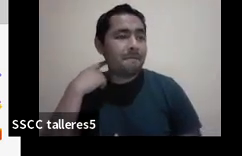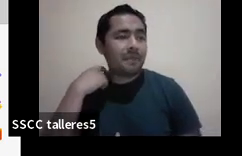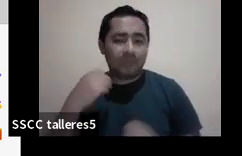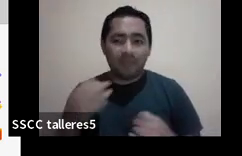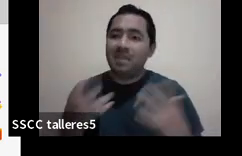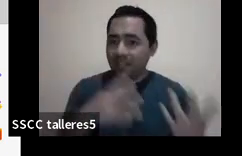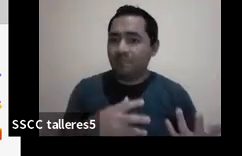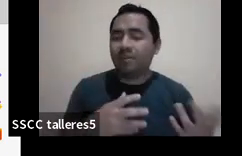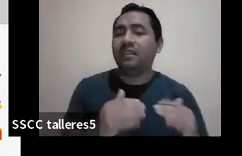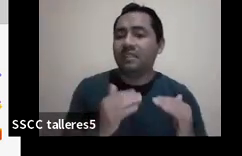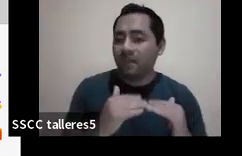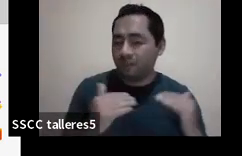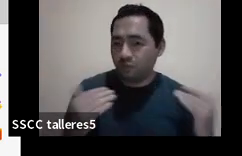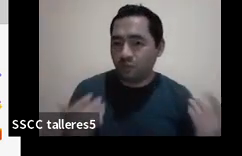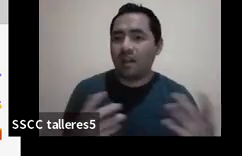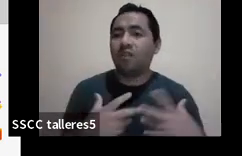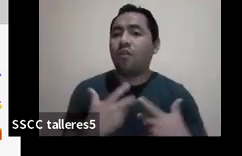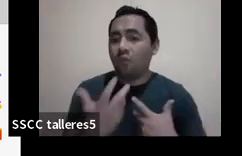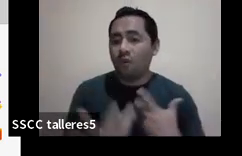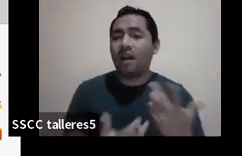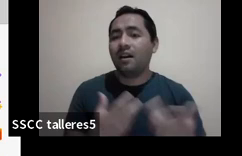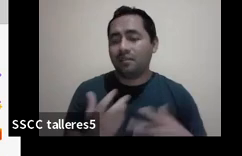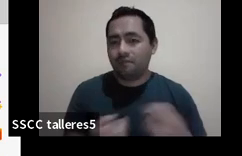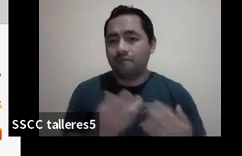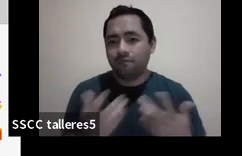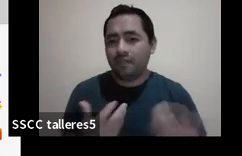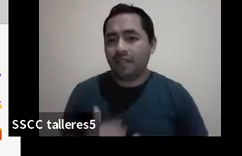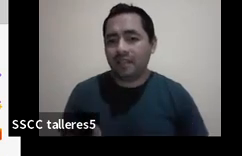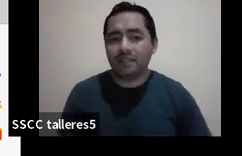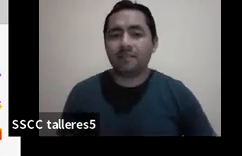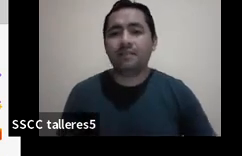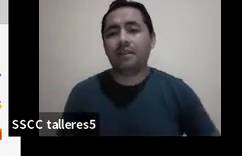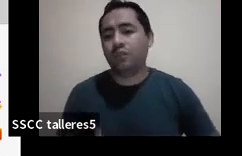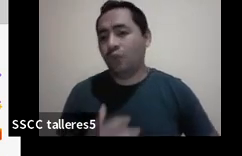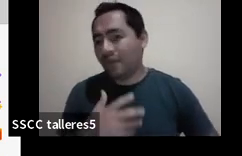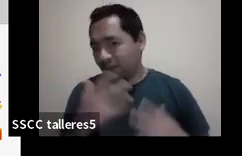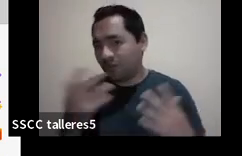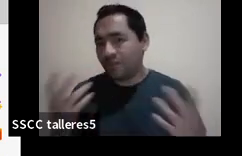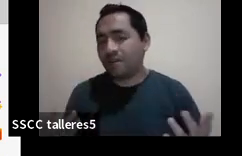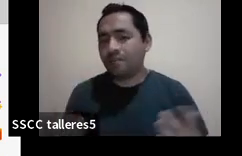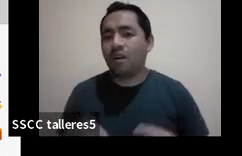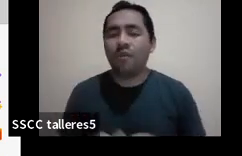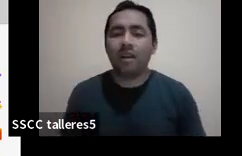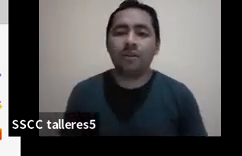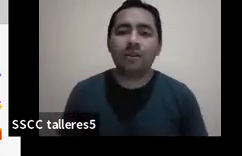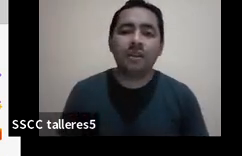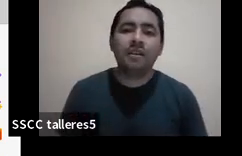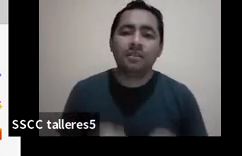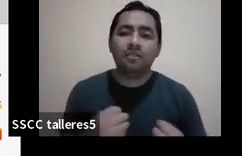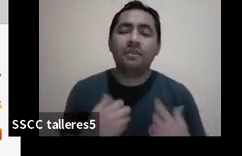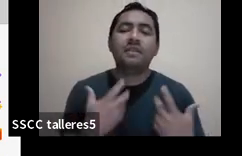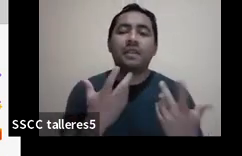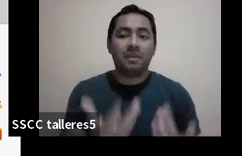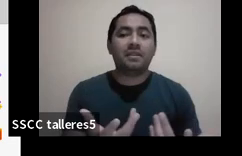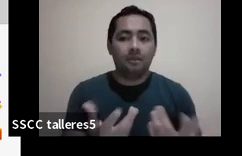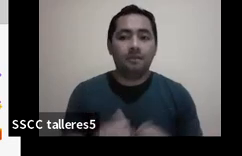Entonces, también es importante saber estructurar, conjugar, ¿no?, en inglés. Ya, no solo basta con saber vocabulario,